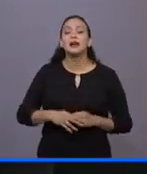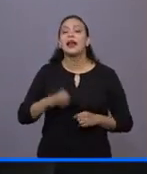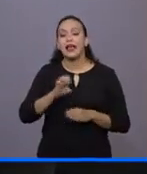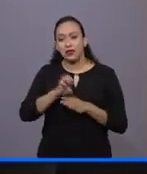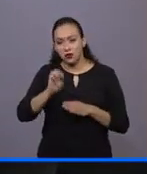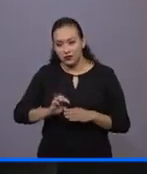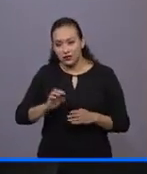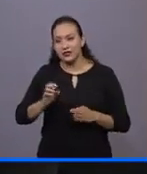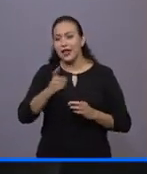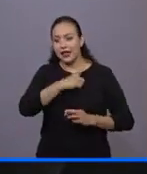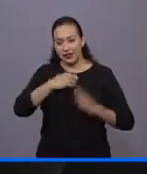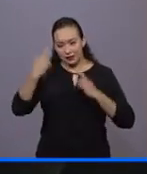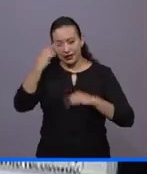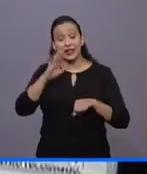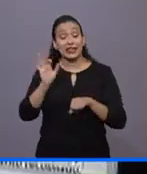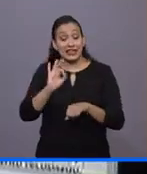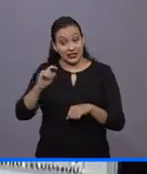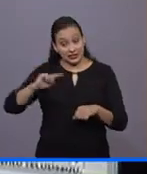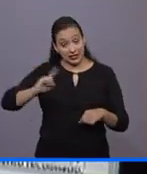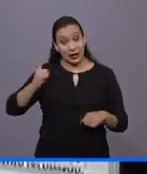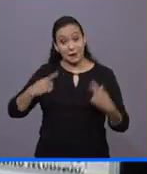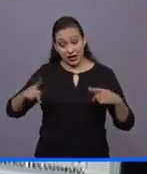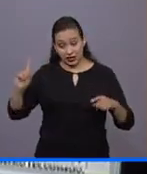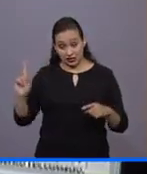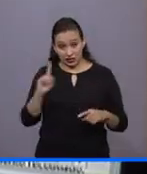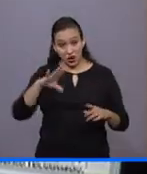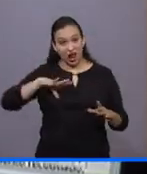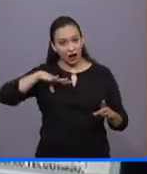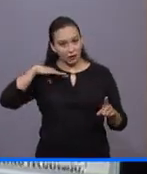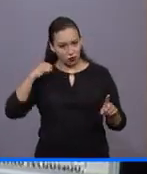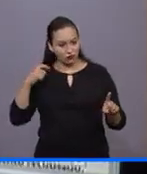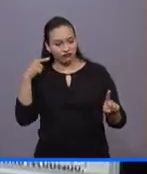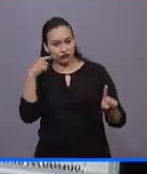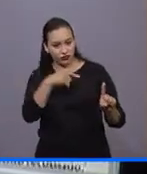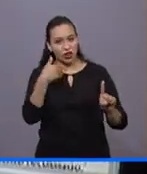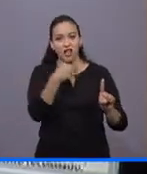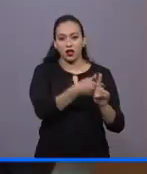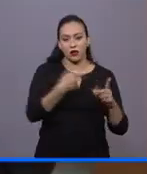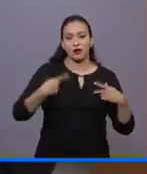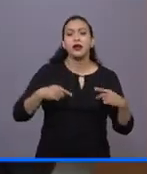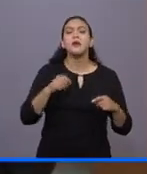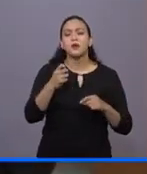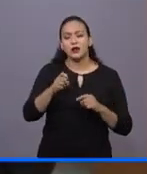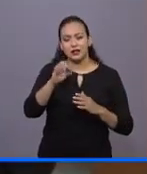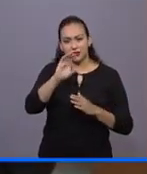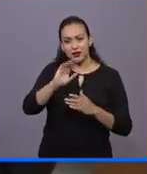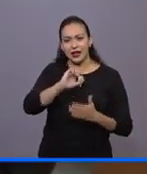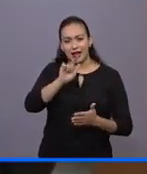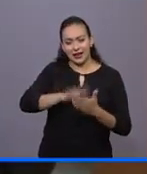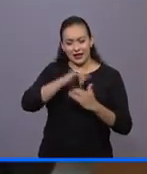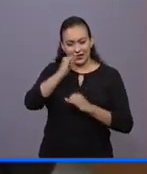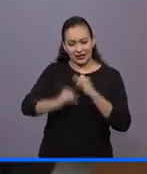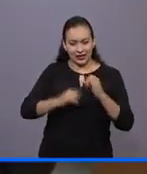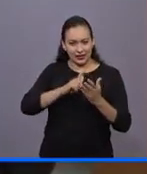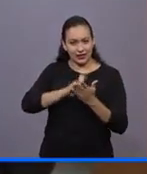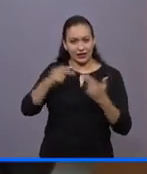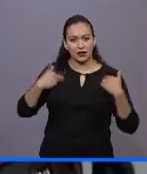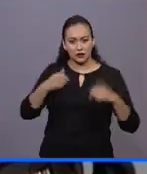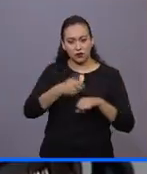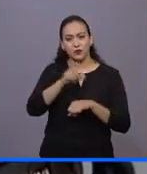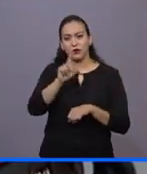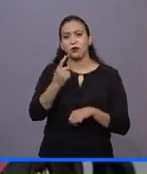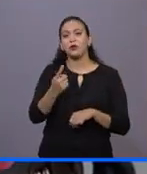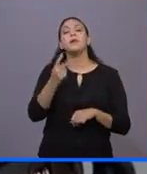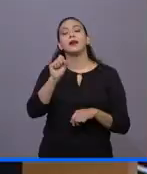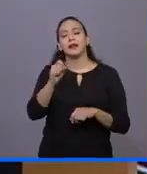amplia de la explotación de la persona por la persona prevista en el artículo 21.3 de la Convención Americana de Derechos Humanos,